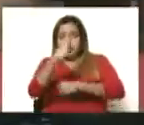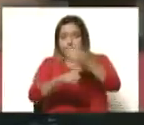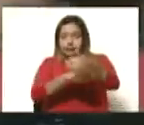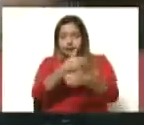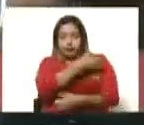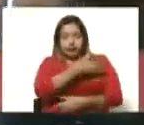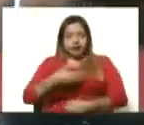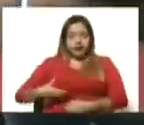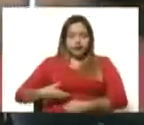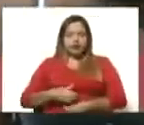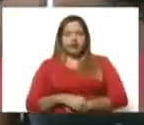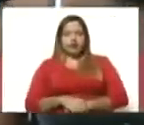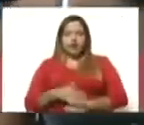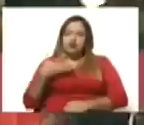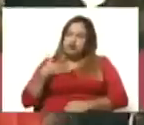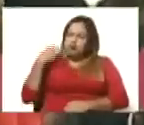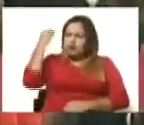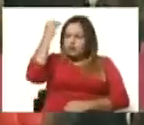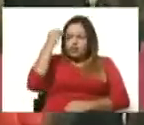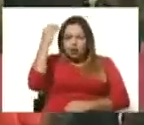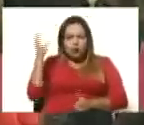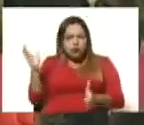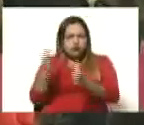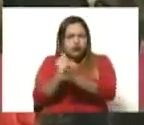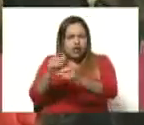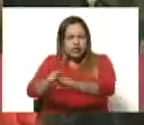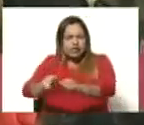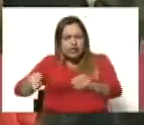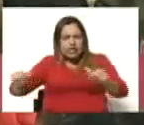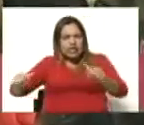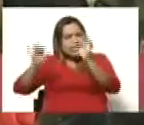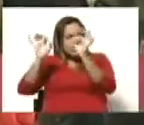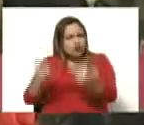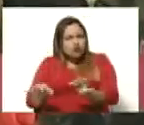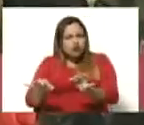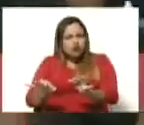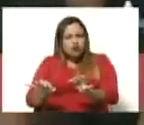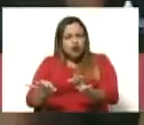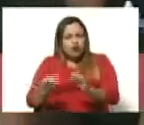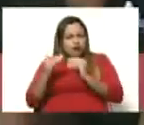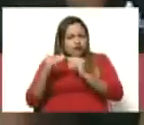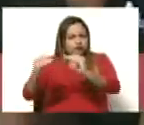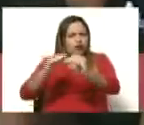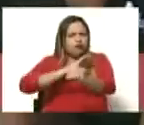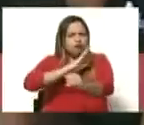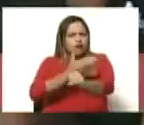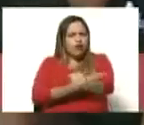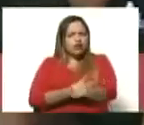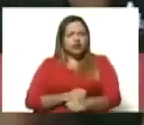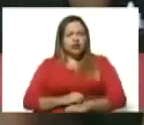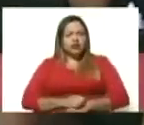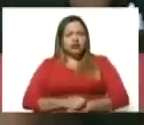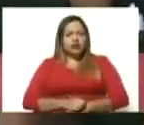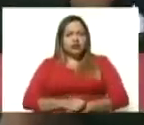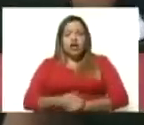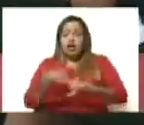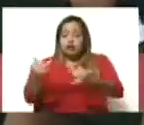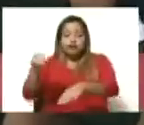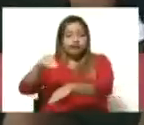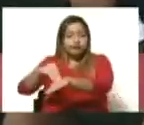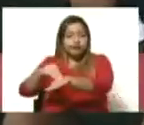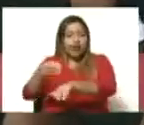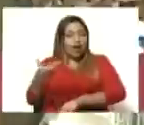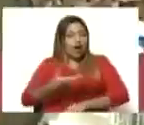vicepresidenta, he pensado conseguir un terreno seguro, estable, fuerte. Ya encargué al alcalde